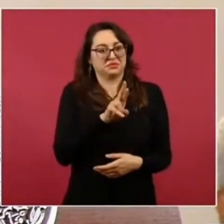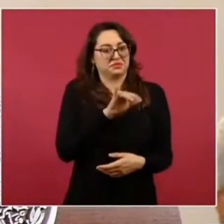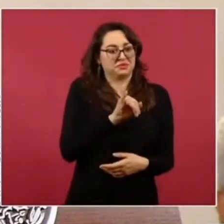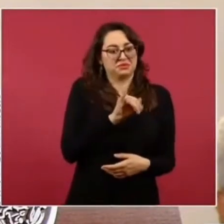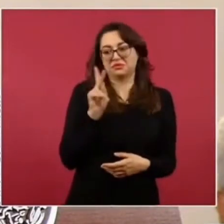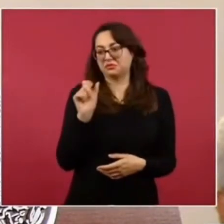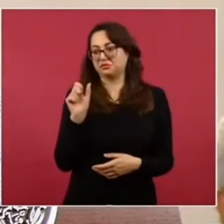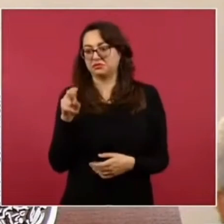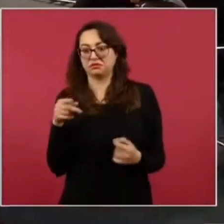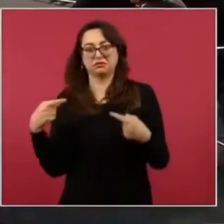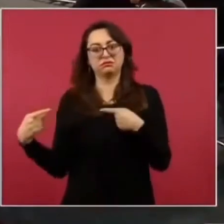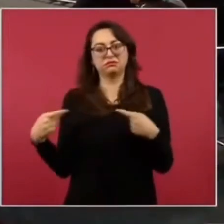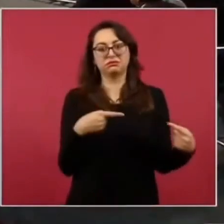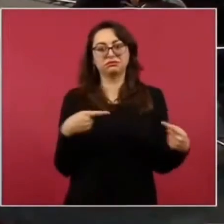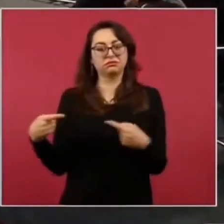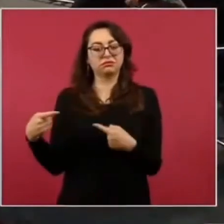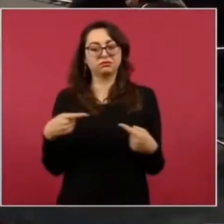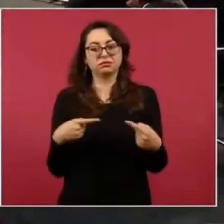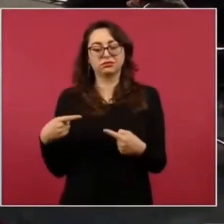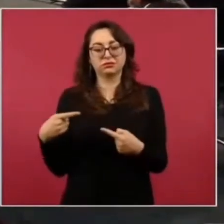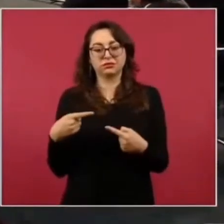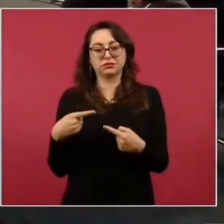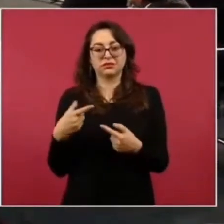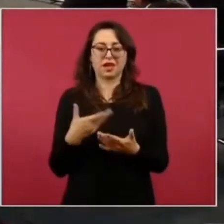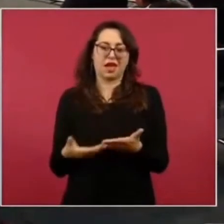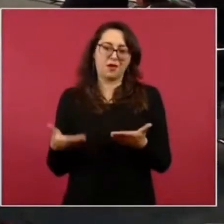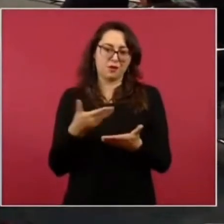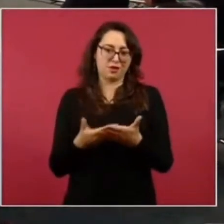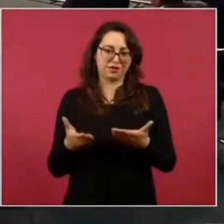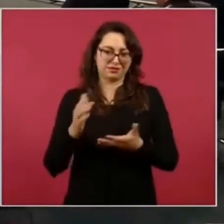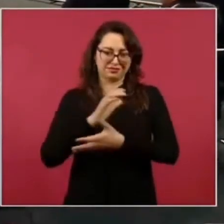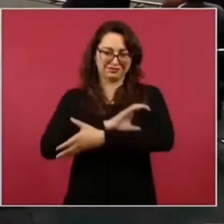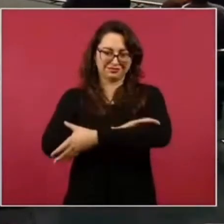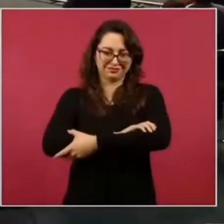atrás, pero allá en Coahuila,